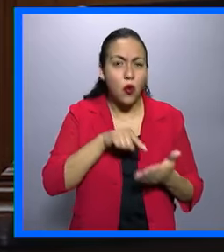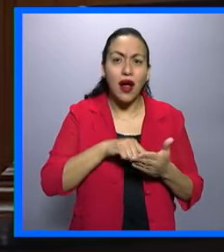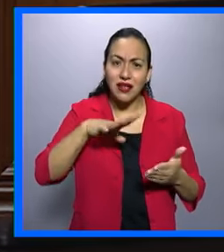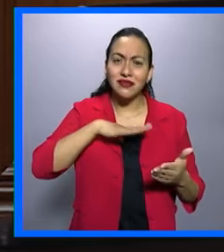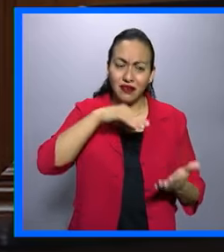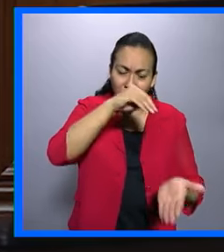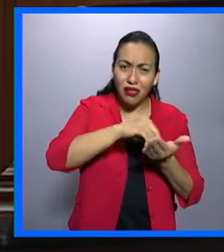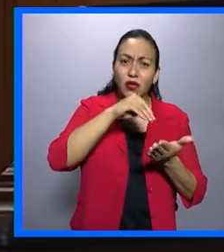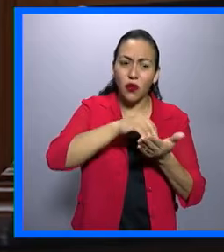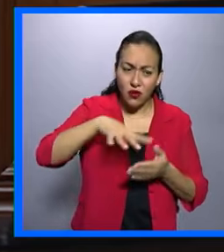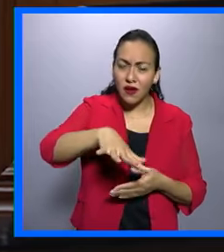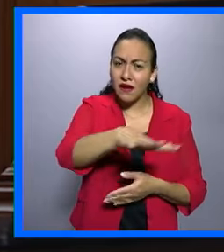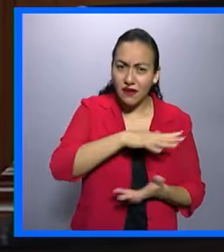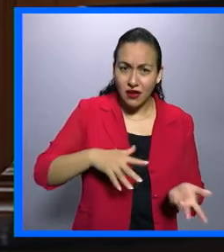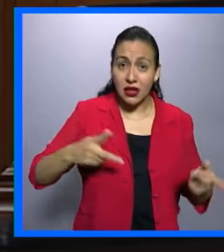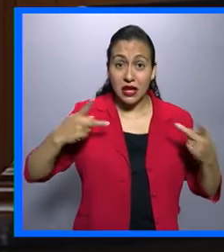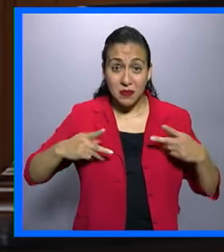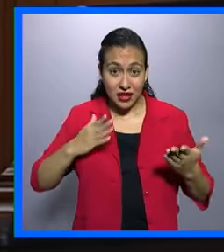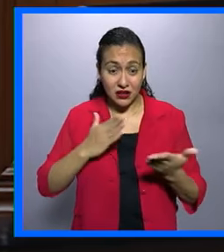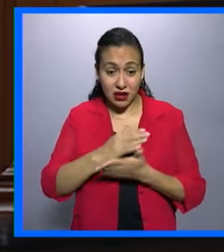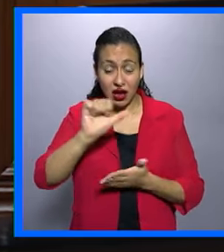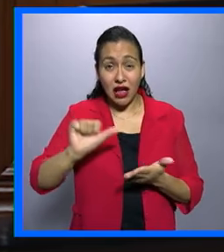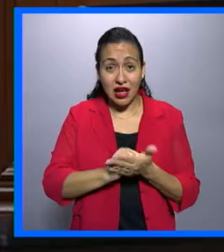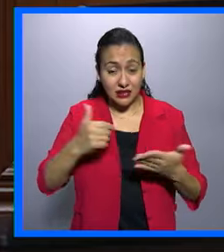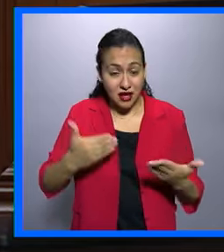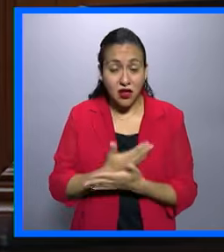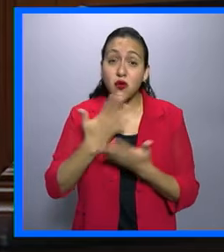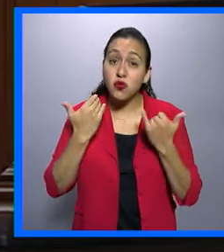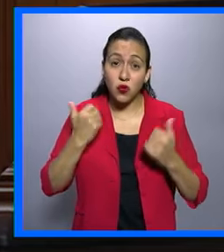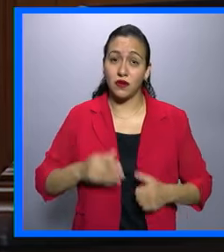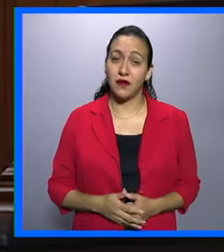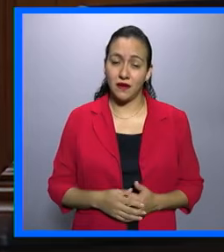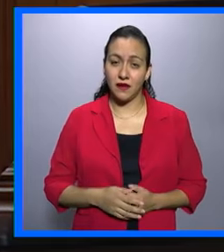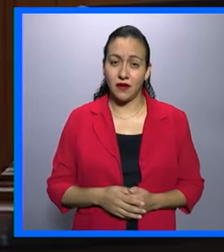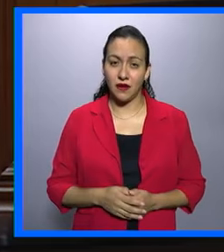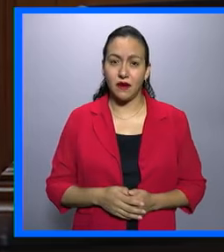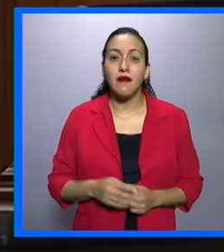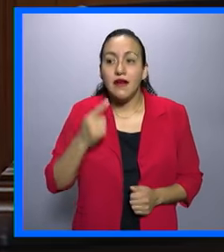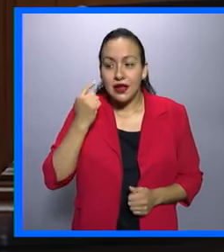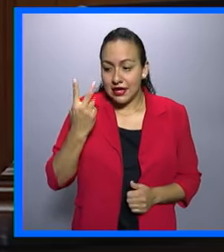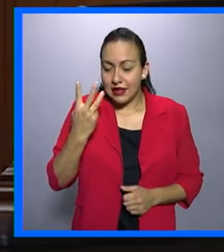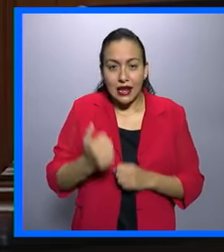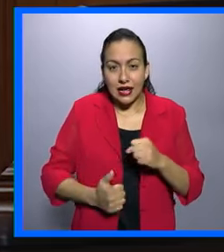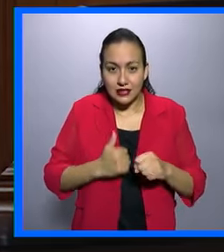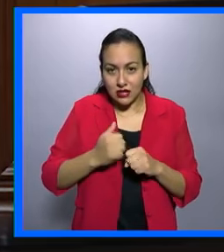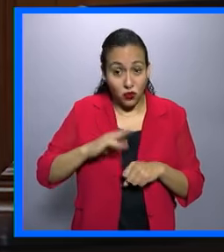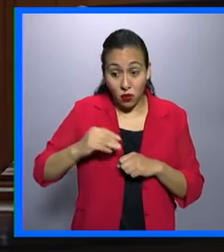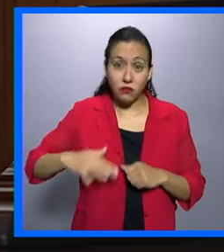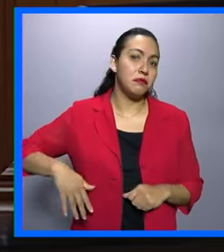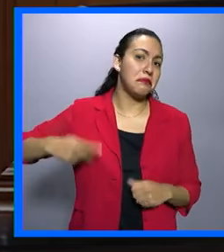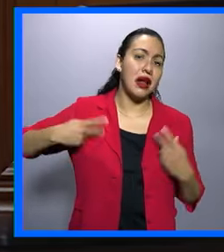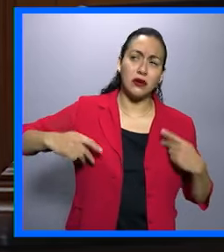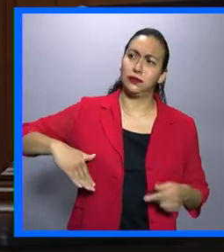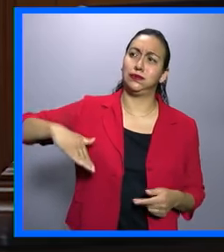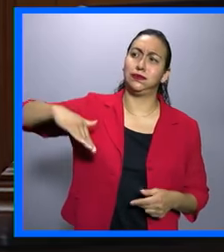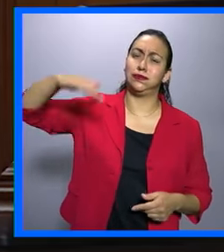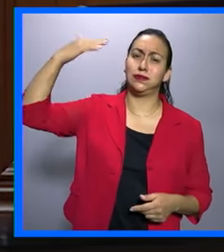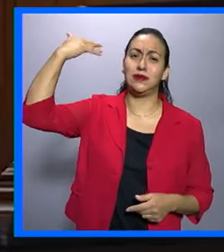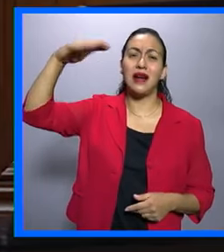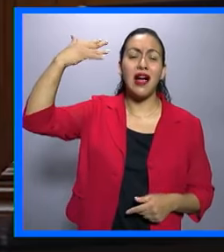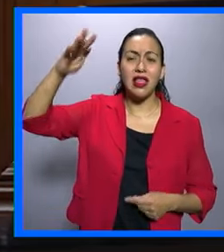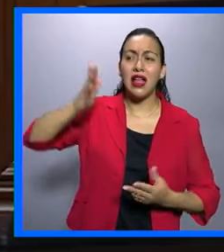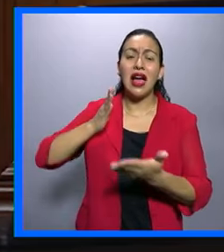hermanas que no cuentan con actas de nacimiento. No solo 3 años, sino muchos años después logran